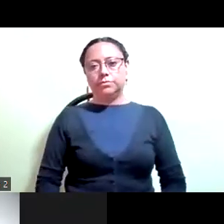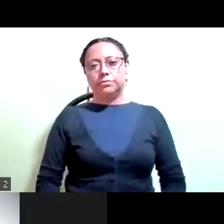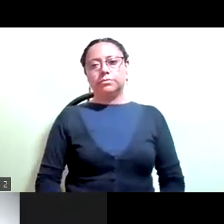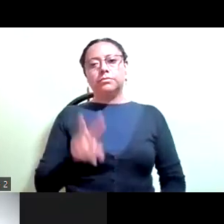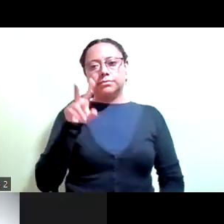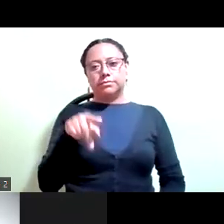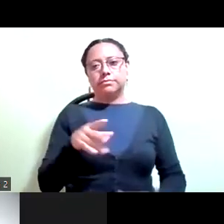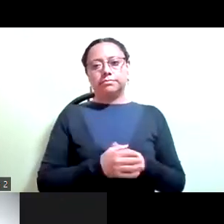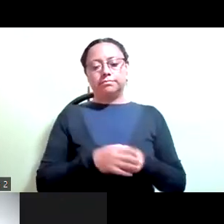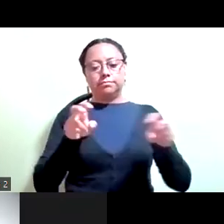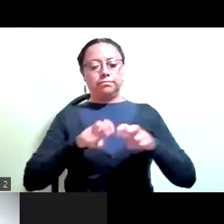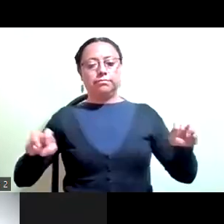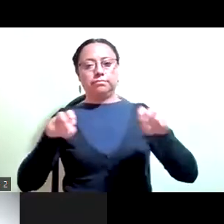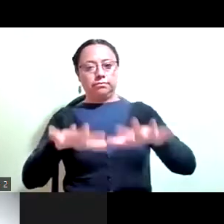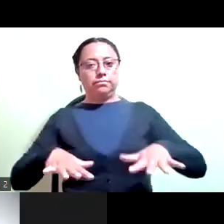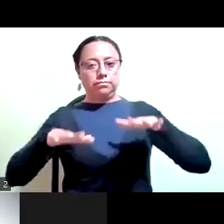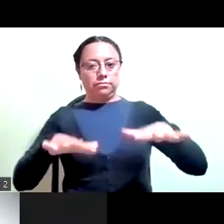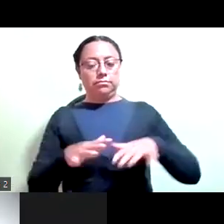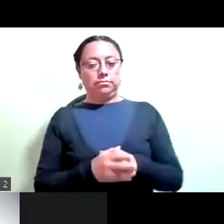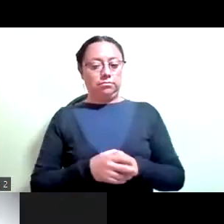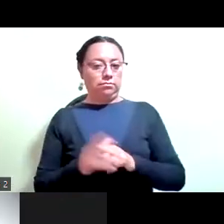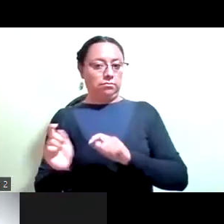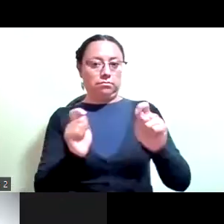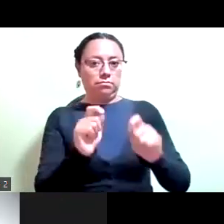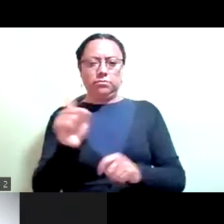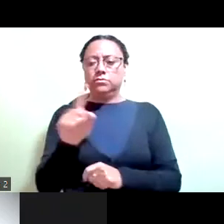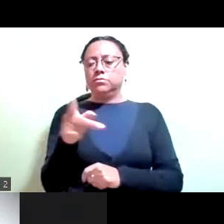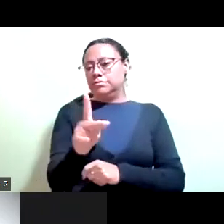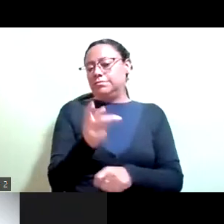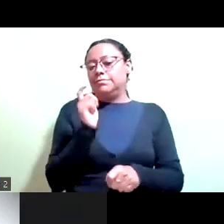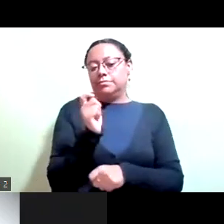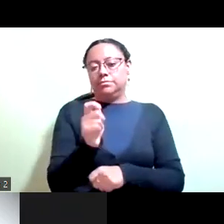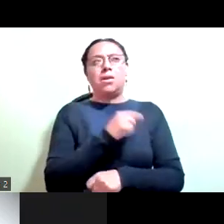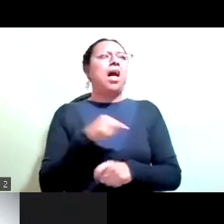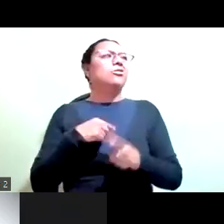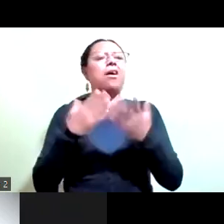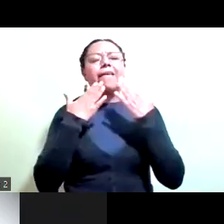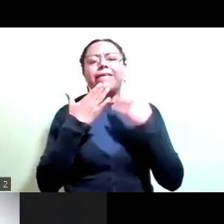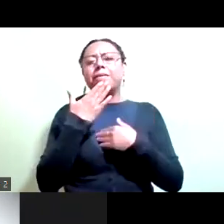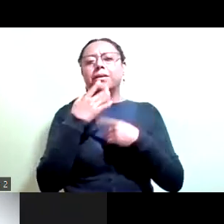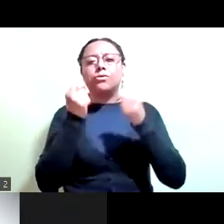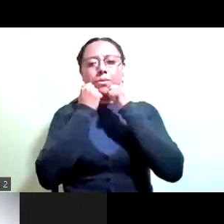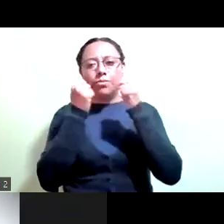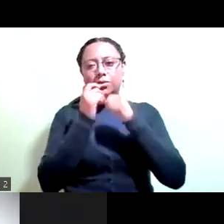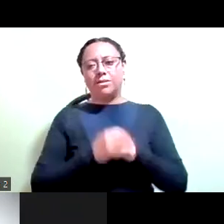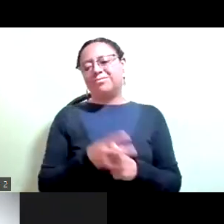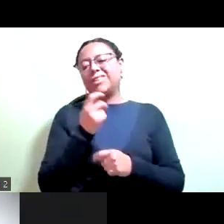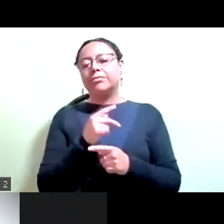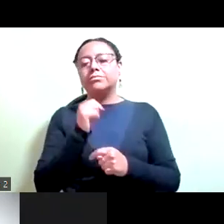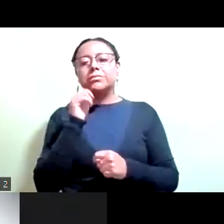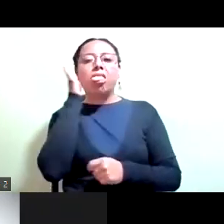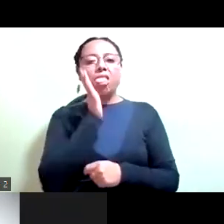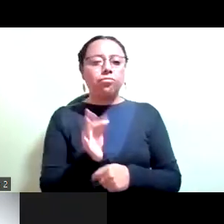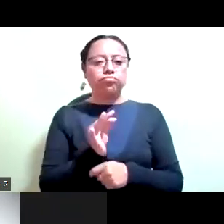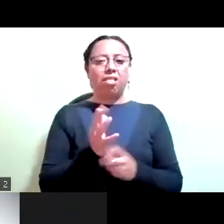no se sube al pleno, pero eso no quiere decir que por esa razón tengamos nosotros que hacer un dictamen con las patas, porque este dictamen está hecho